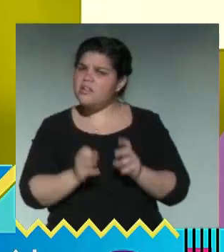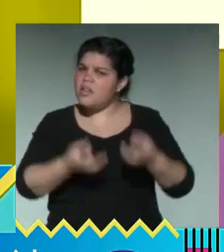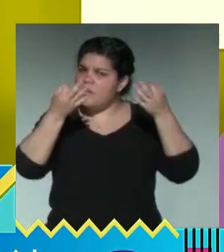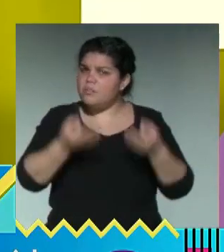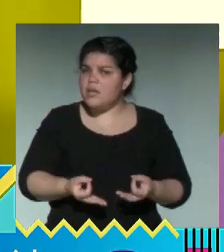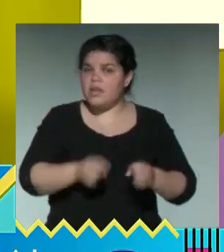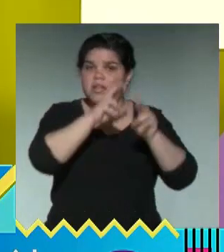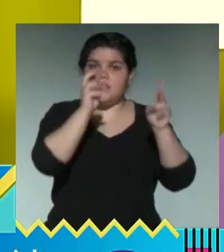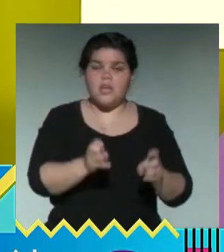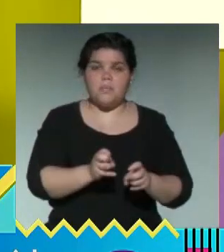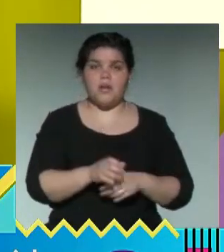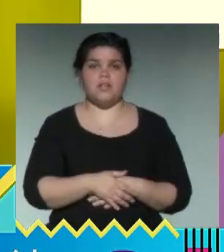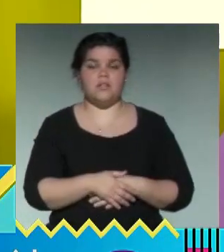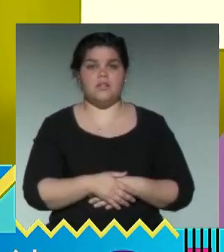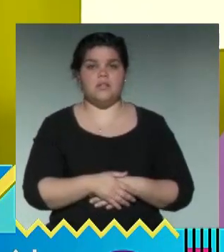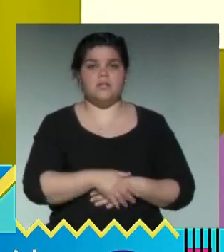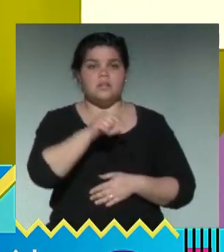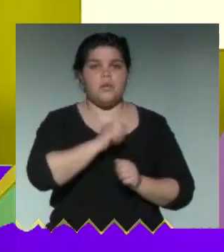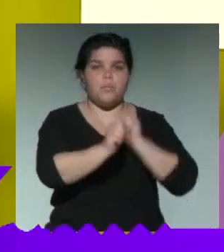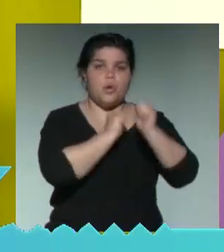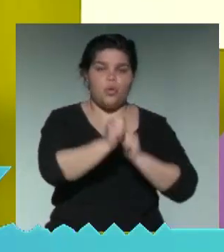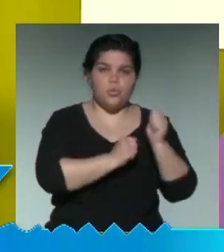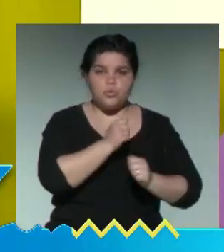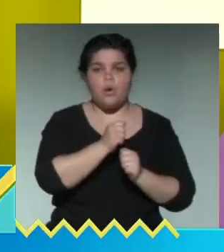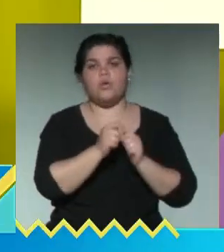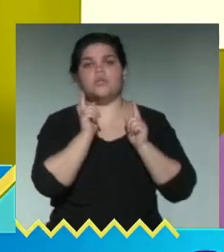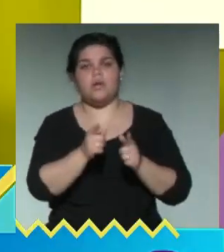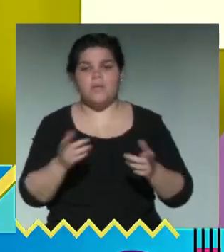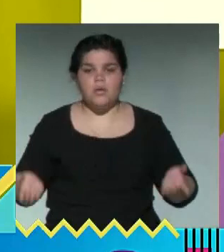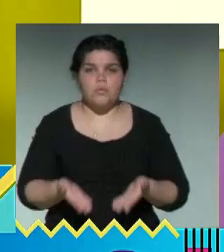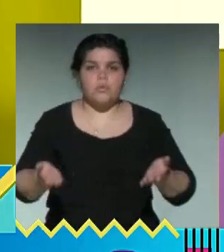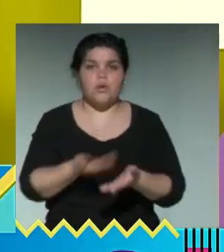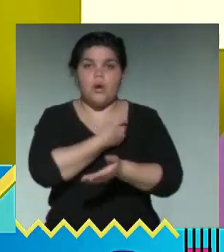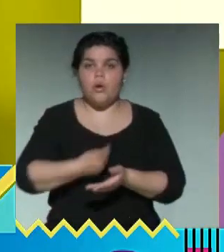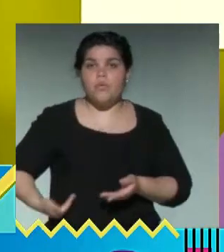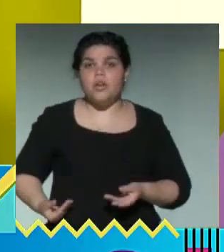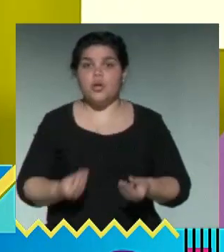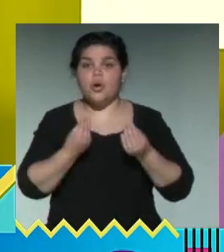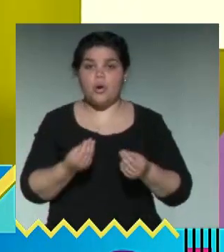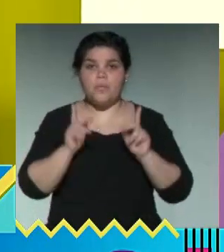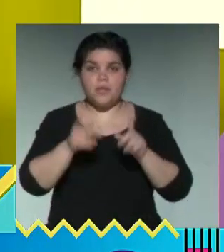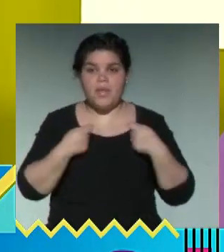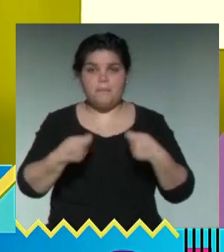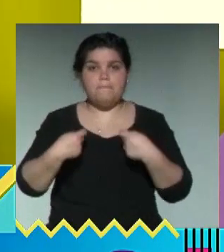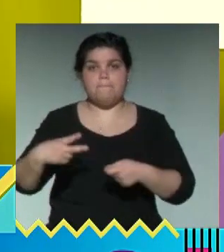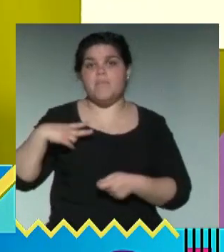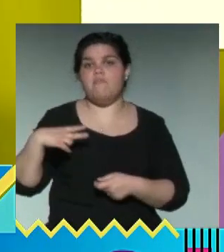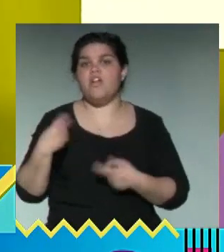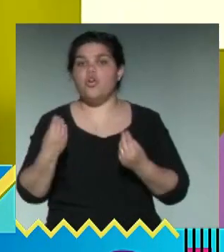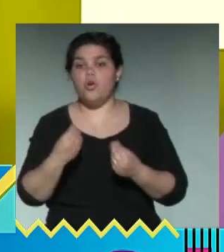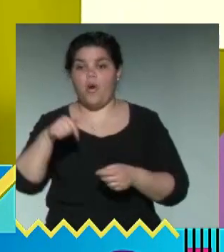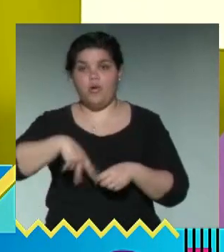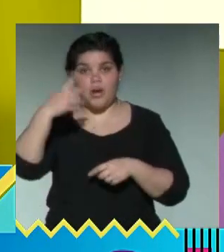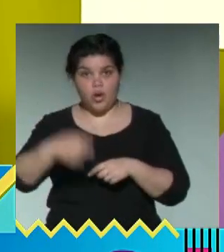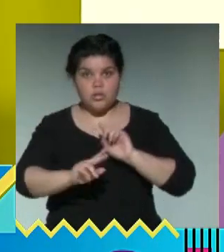desde el tema de la legislación, desde el tema de la producción y cómo se impulsa también desde el Estado y obviamente también desde la inversión privada. Nos vamos a un corte y